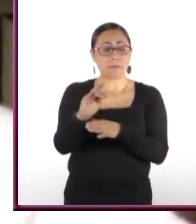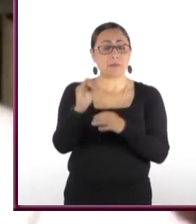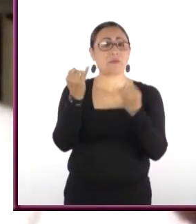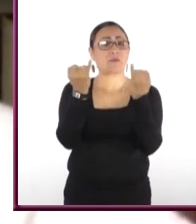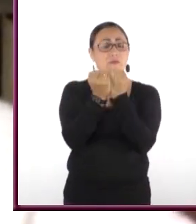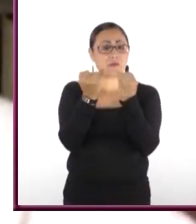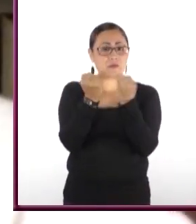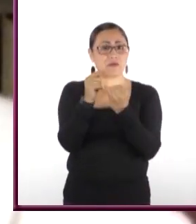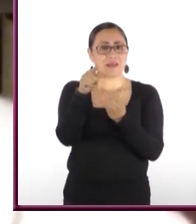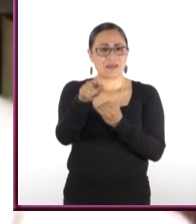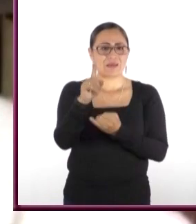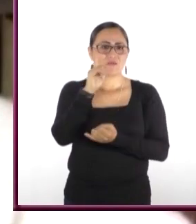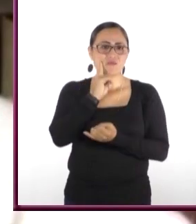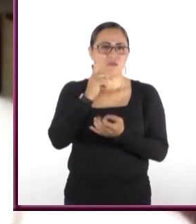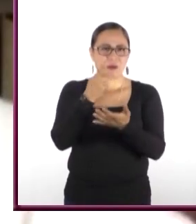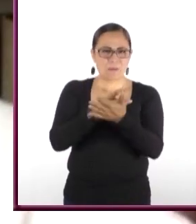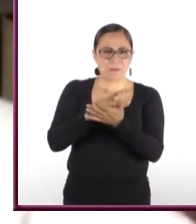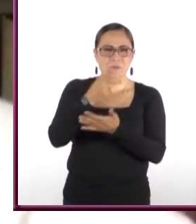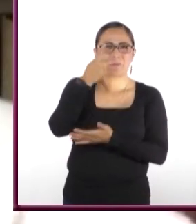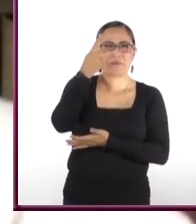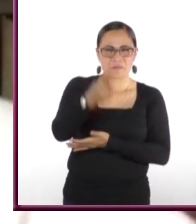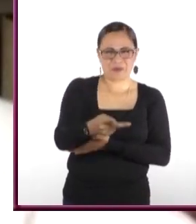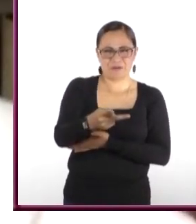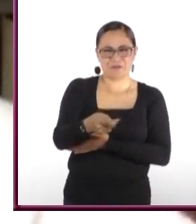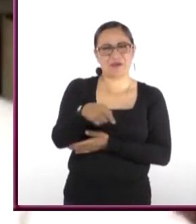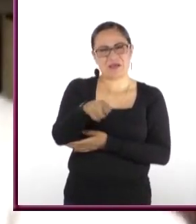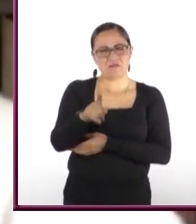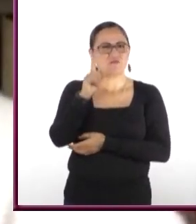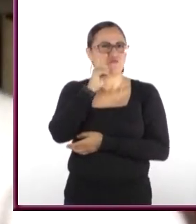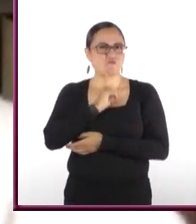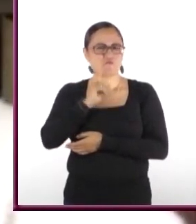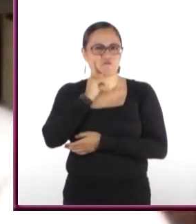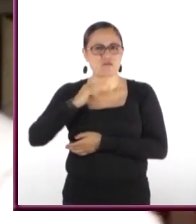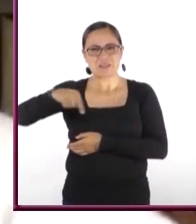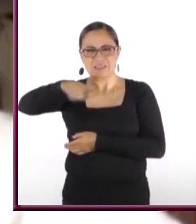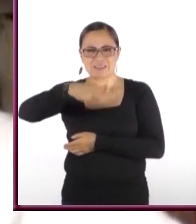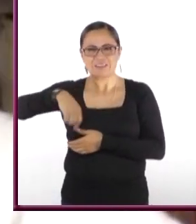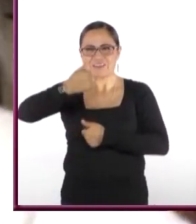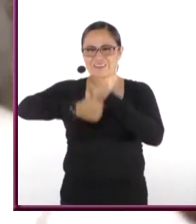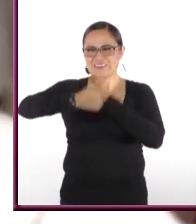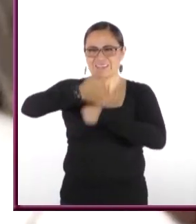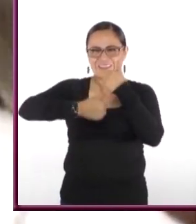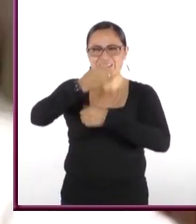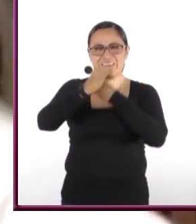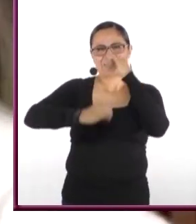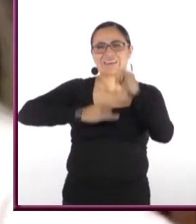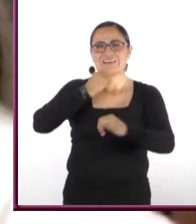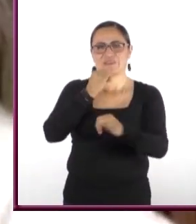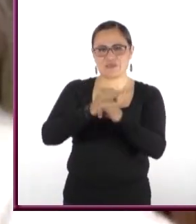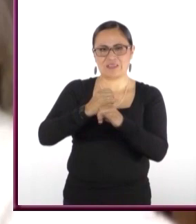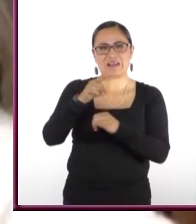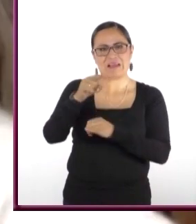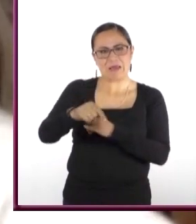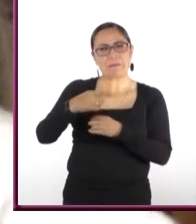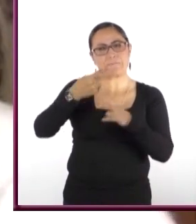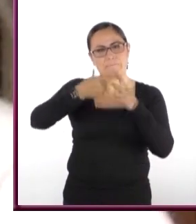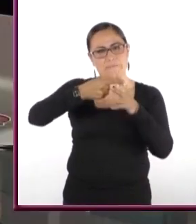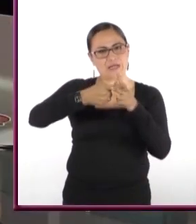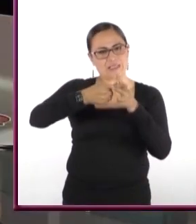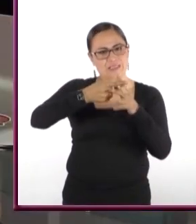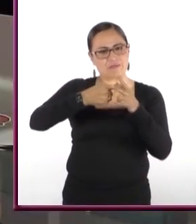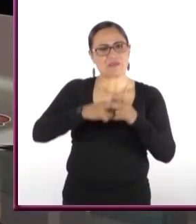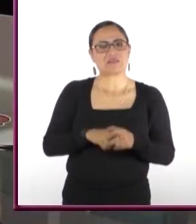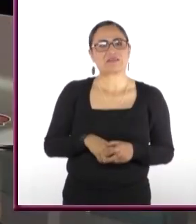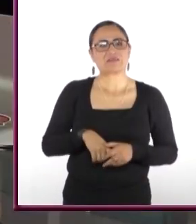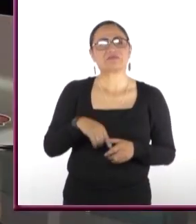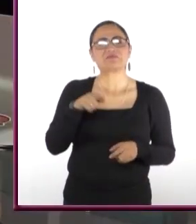distinguieron con un premio a las niñas que participan en la Olimpiada Internacional de Matemáticas, y